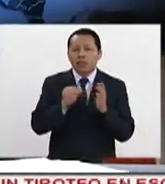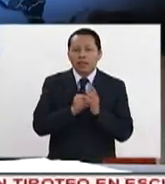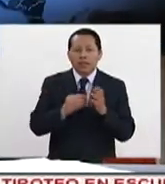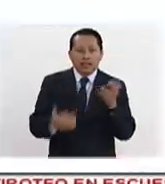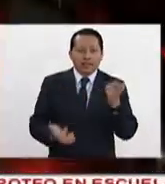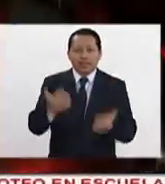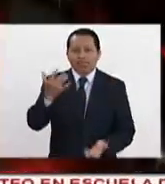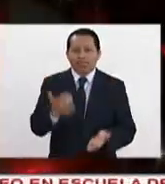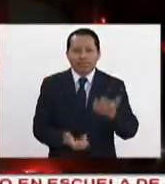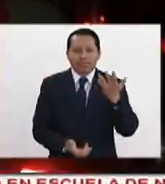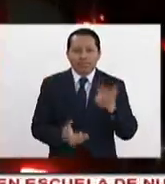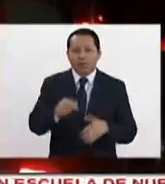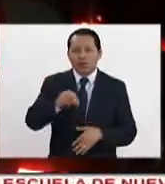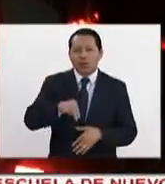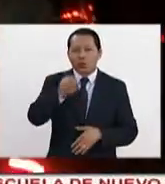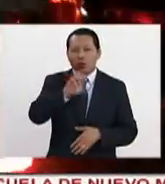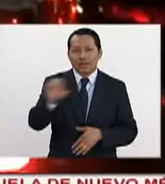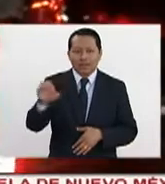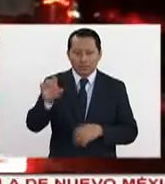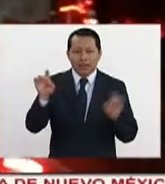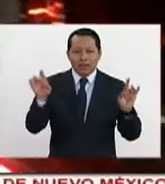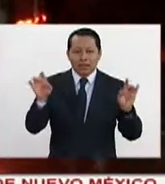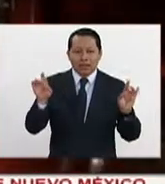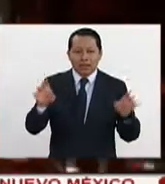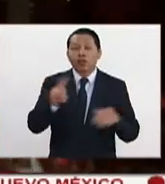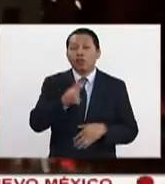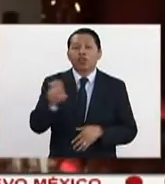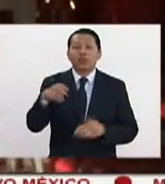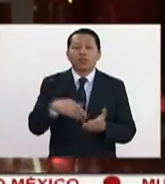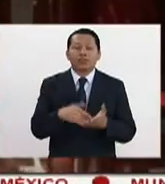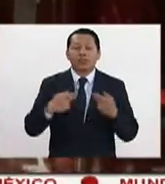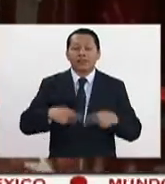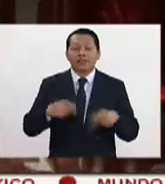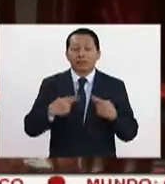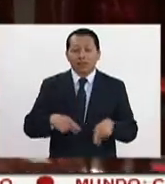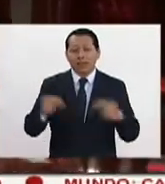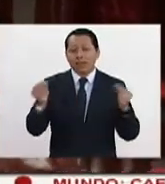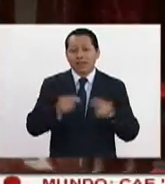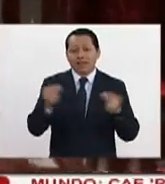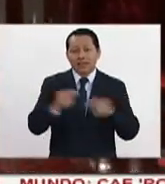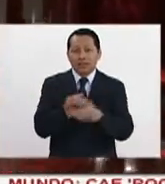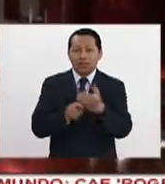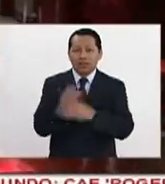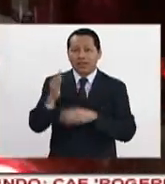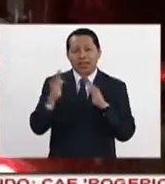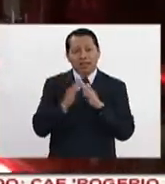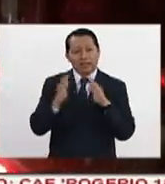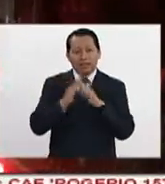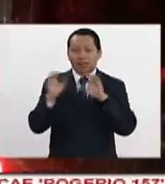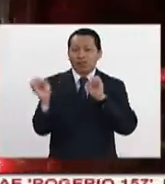forestal al noroeste de Los Ángeles. Por lo menos 200,000 personas tuvieron que ser desalojadas. De hecho, las mansiones de Bel